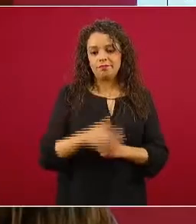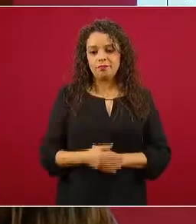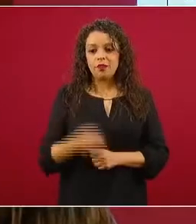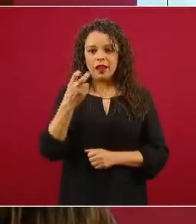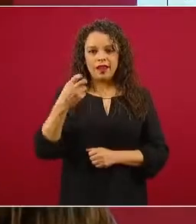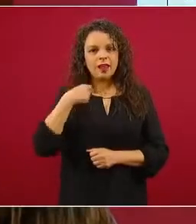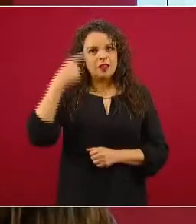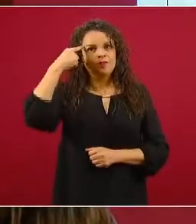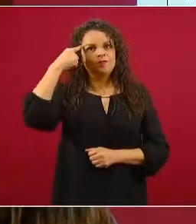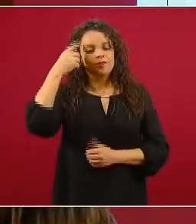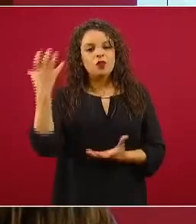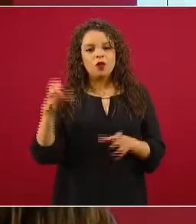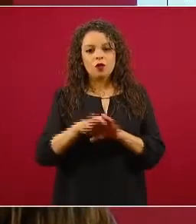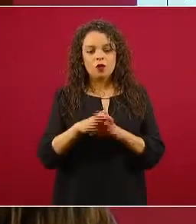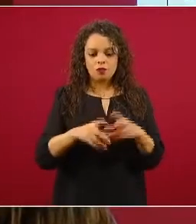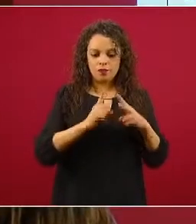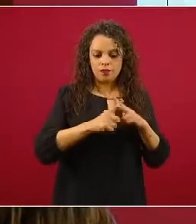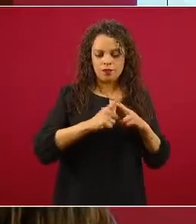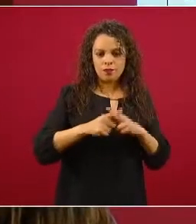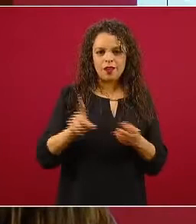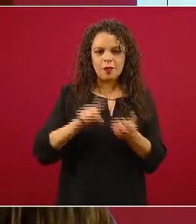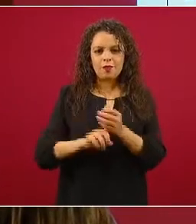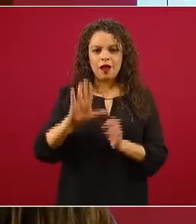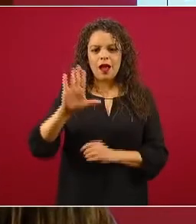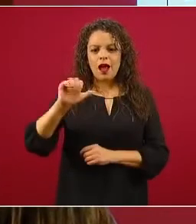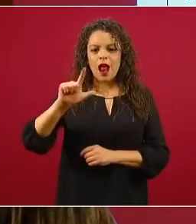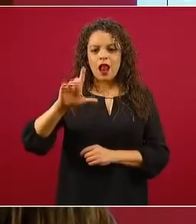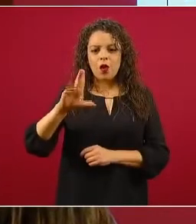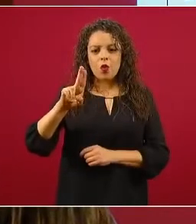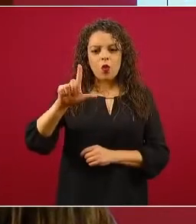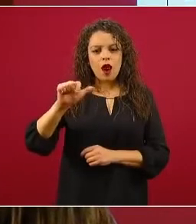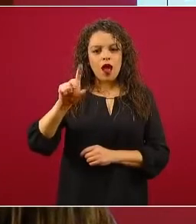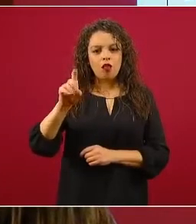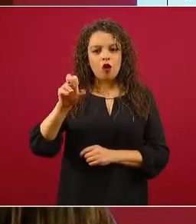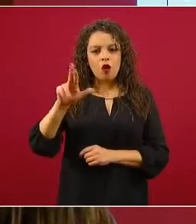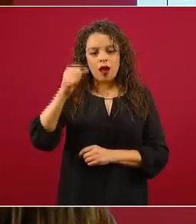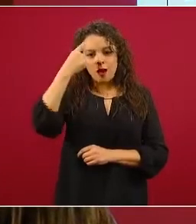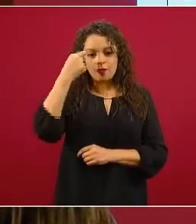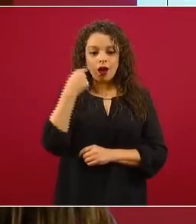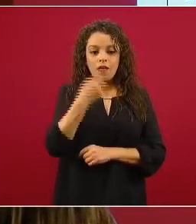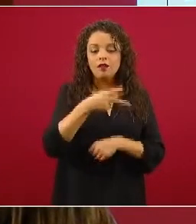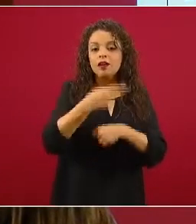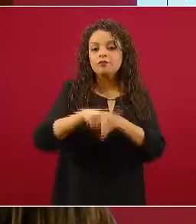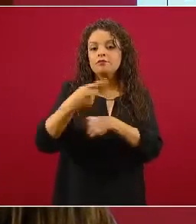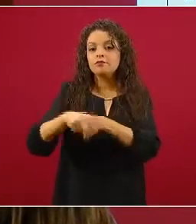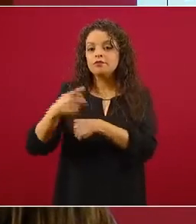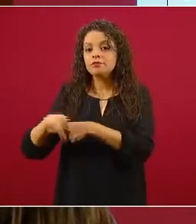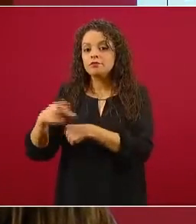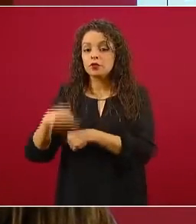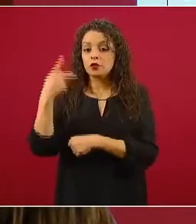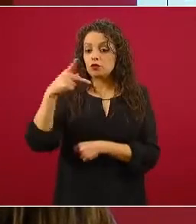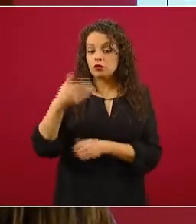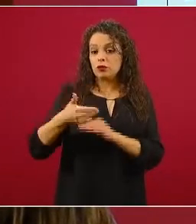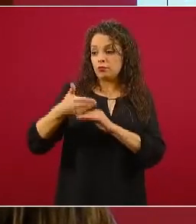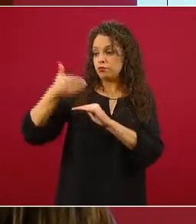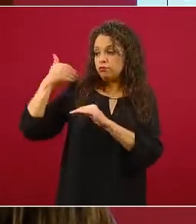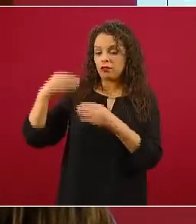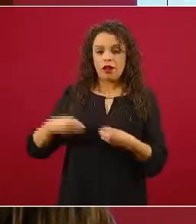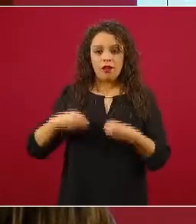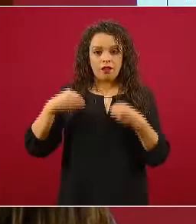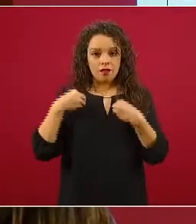le permita a la población, dado que conoce si tiene estos antecedentes, cuál es su riesgo